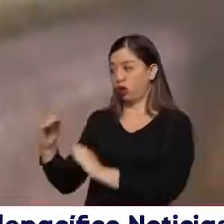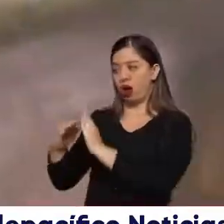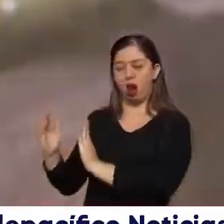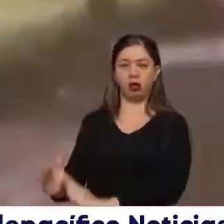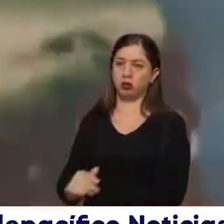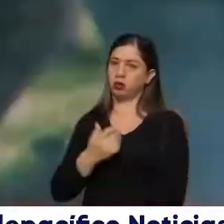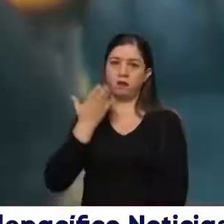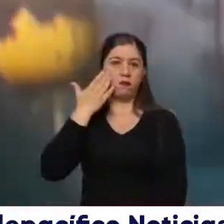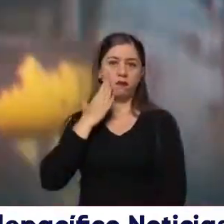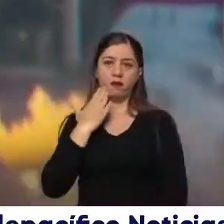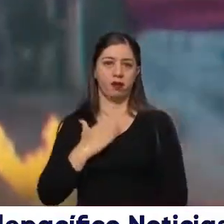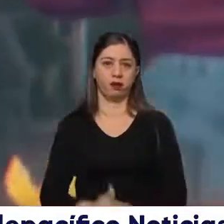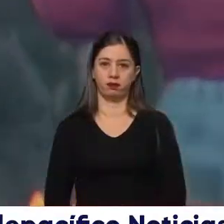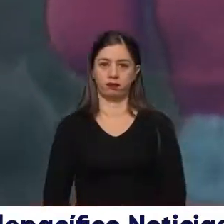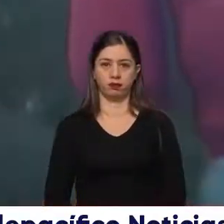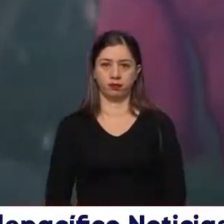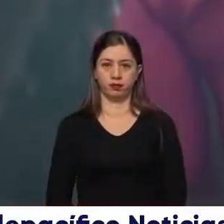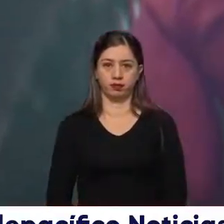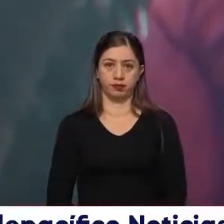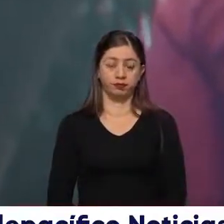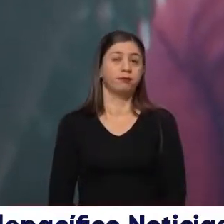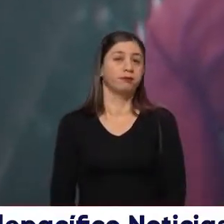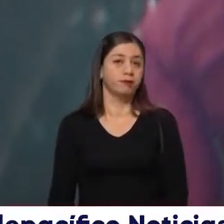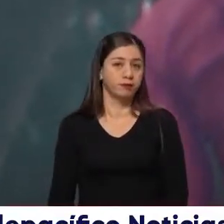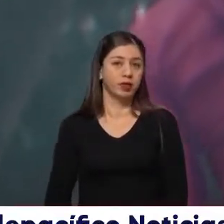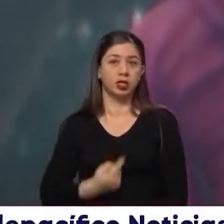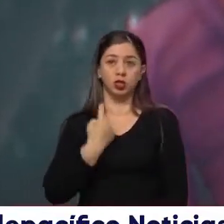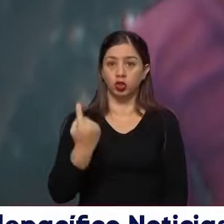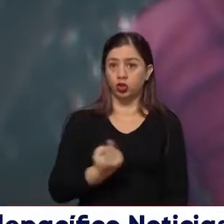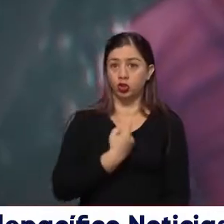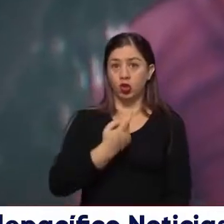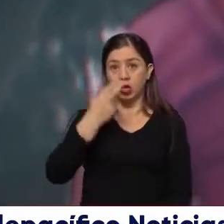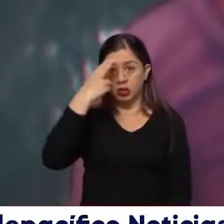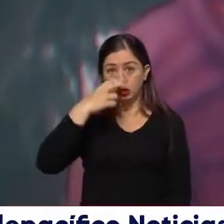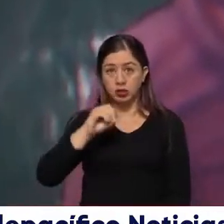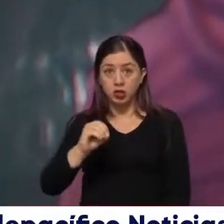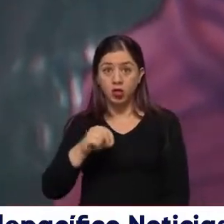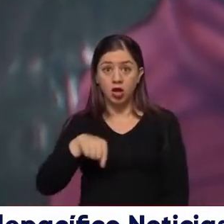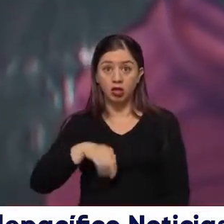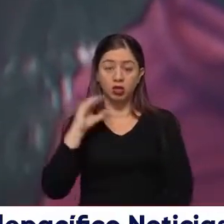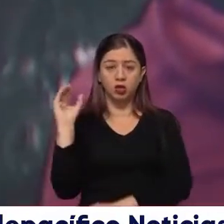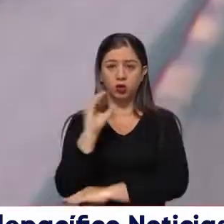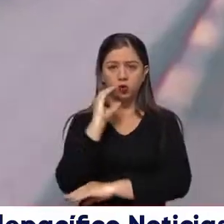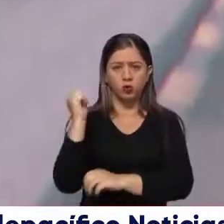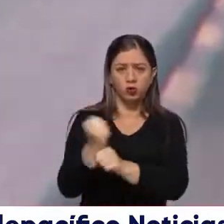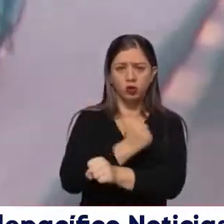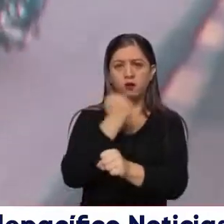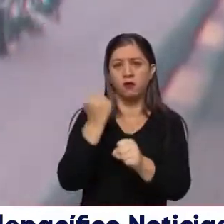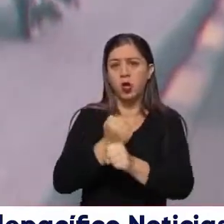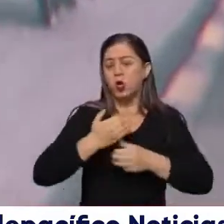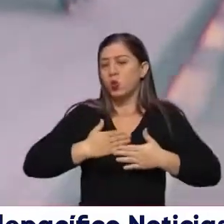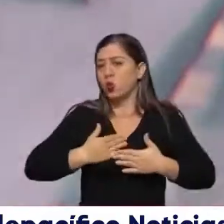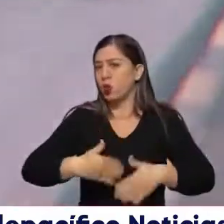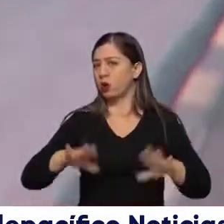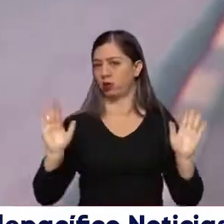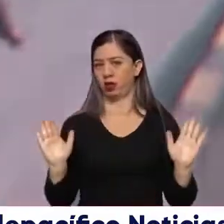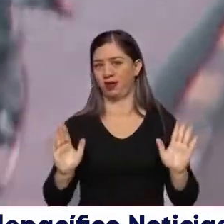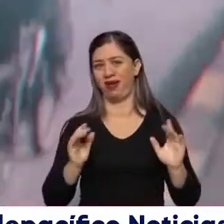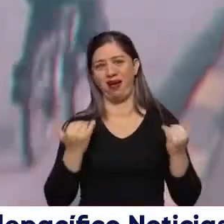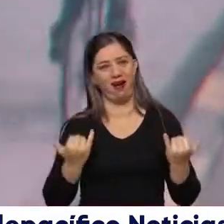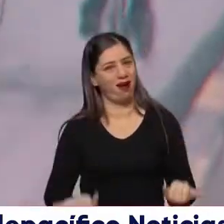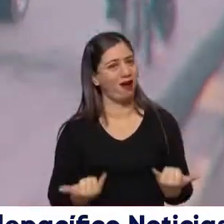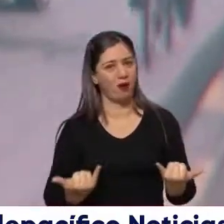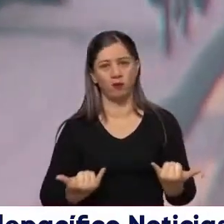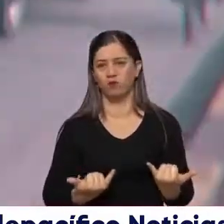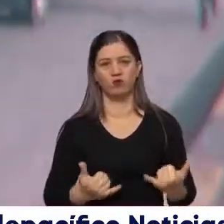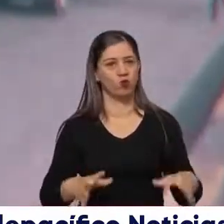casa. Aseguran que mientras estuvieron solas sin sus hijos en este país, trabajaban en lo que resultara, pero ahora no